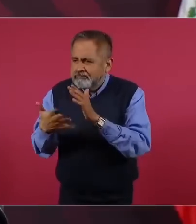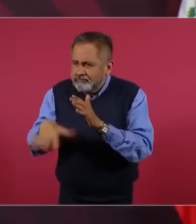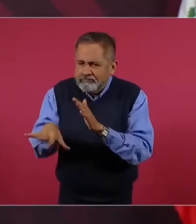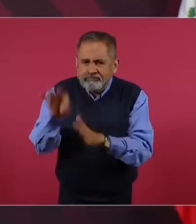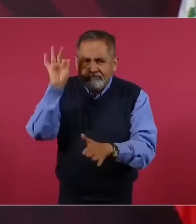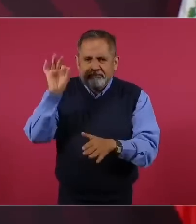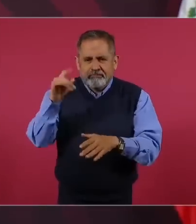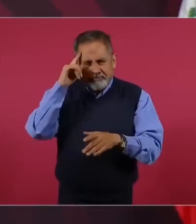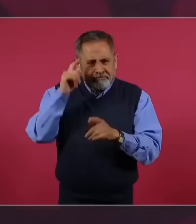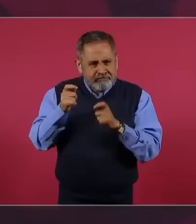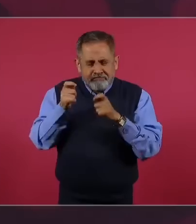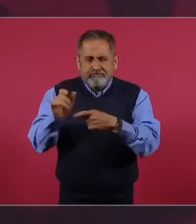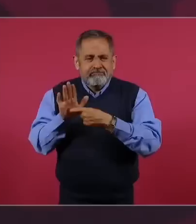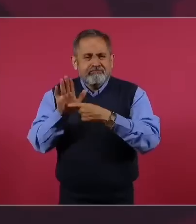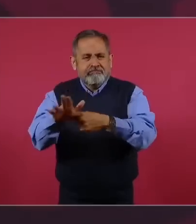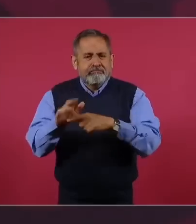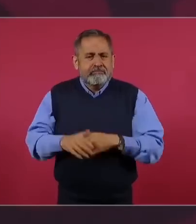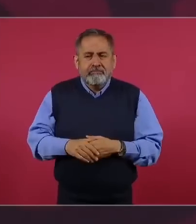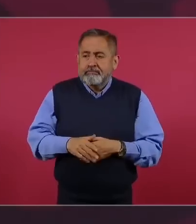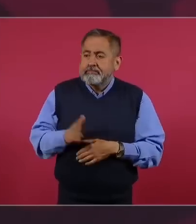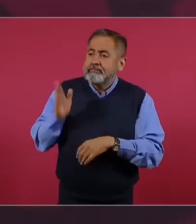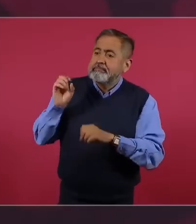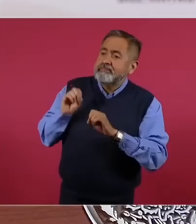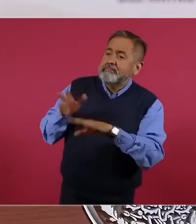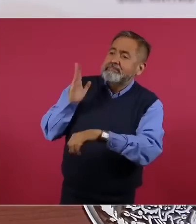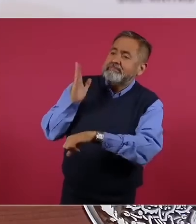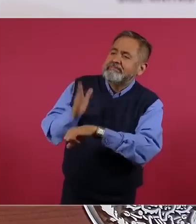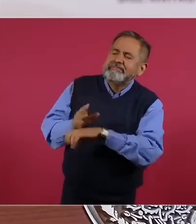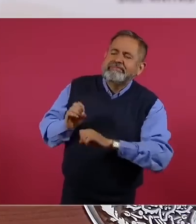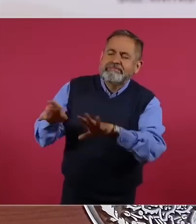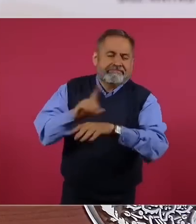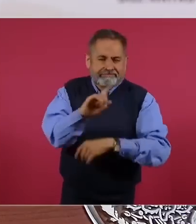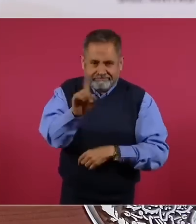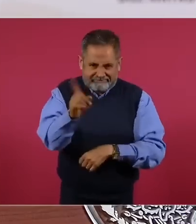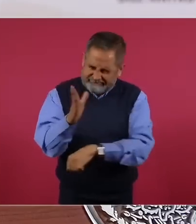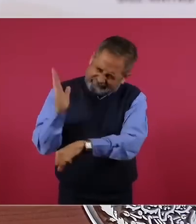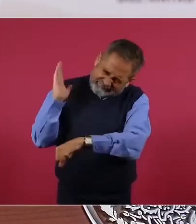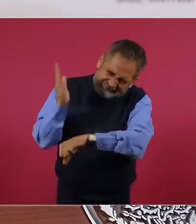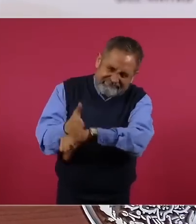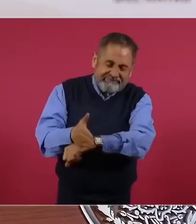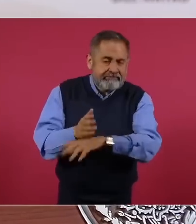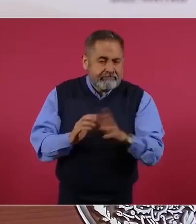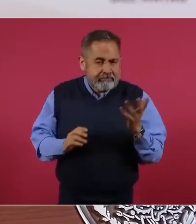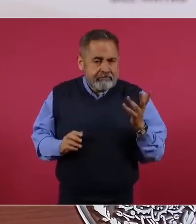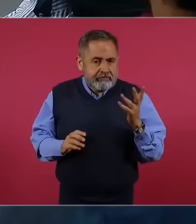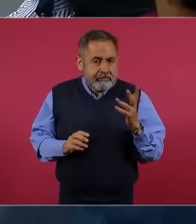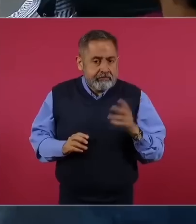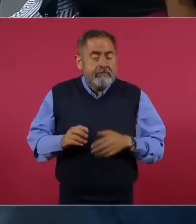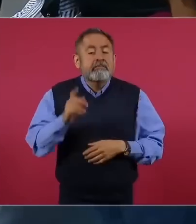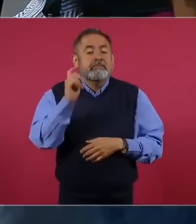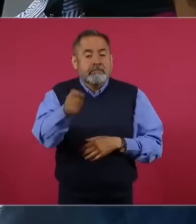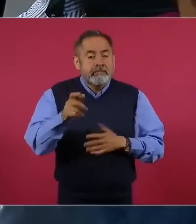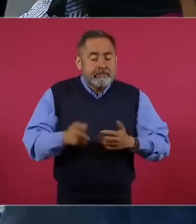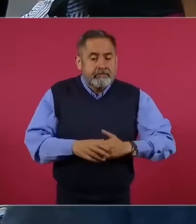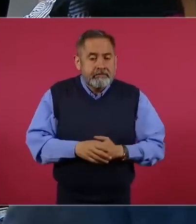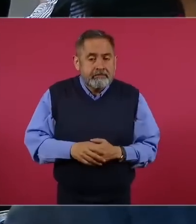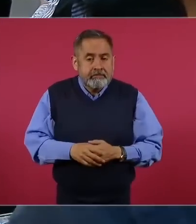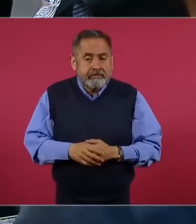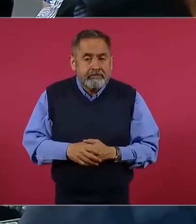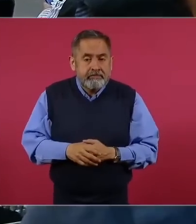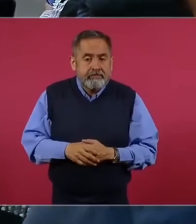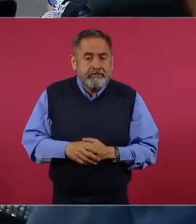de dejar de manifiesto que no hay impunidad, que de todas maneras, solo